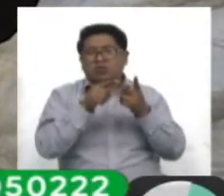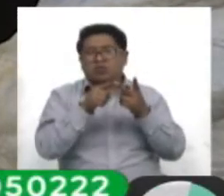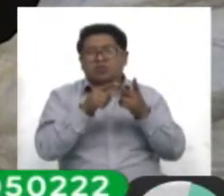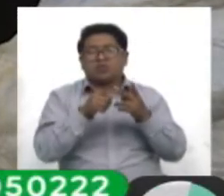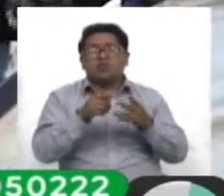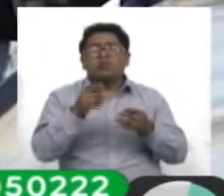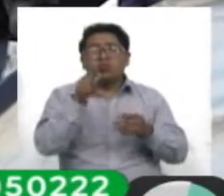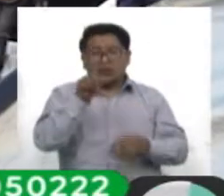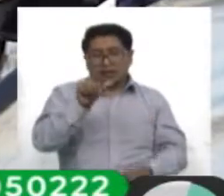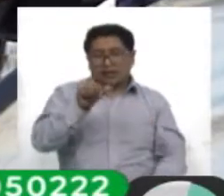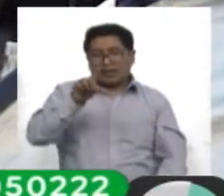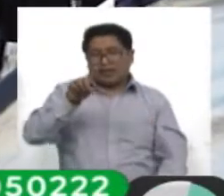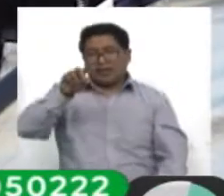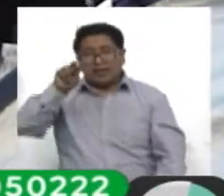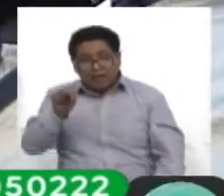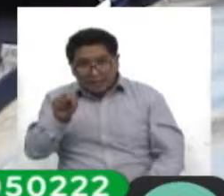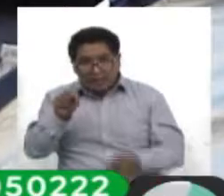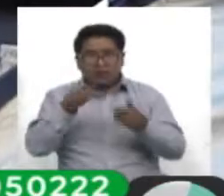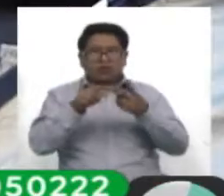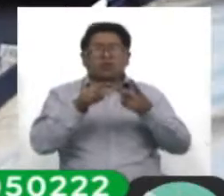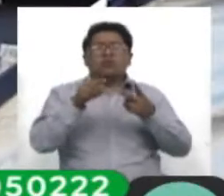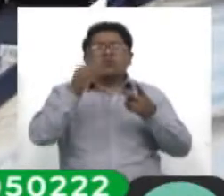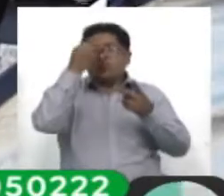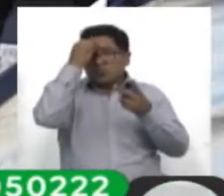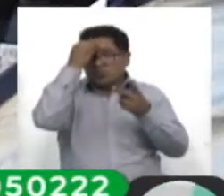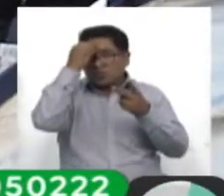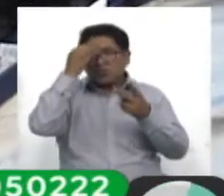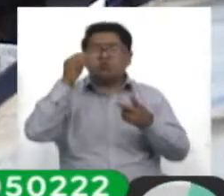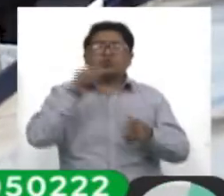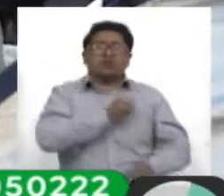El ADN, y Luis Revilla, de Sol.bo,